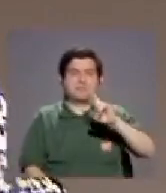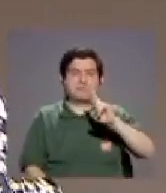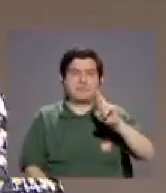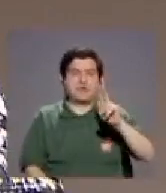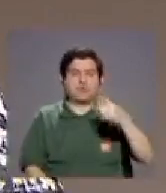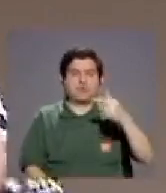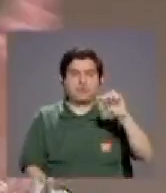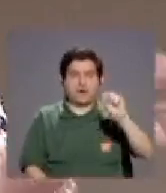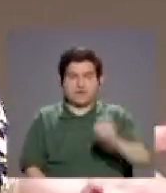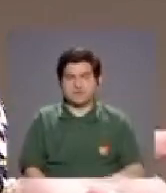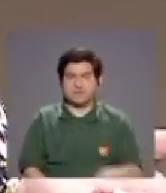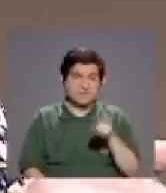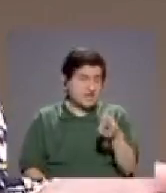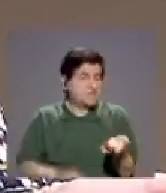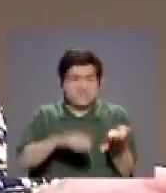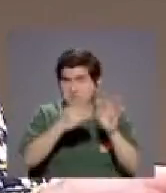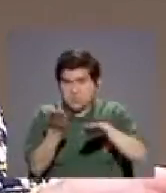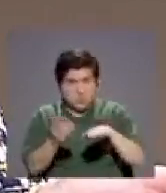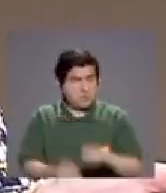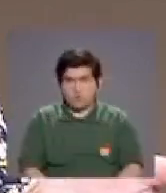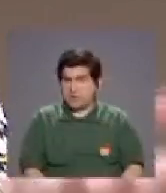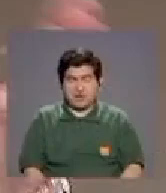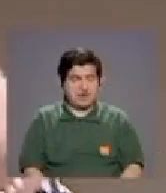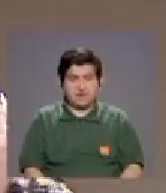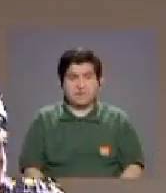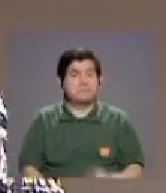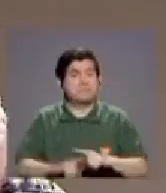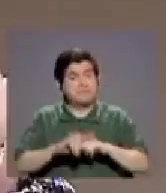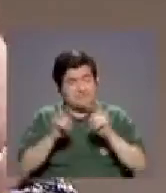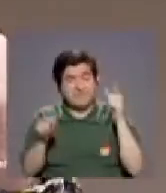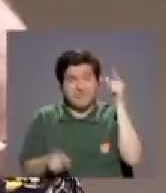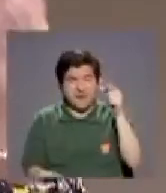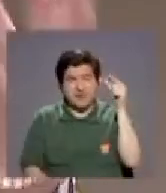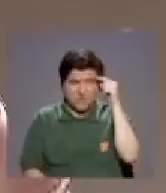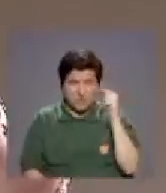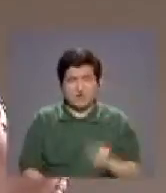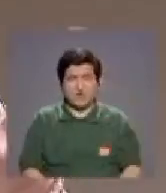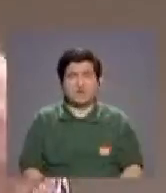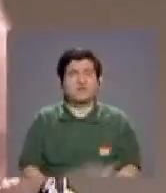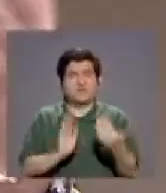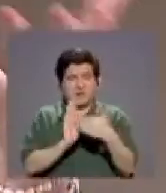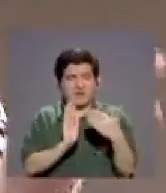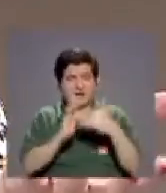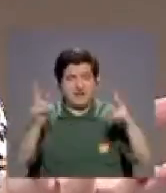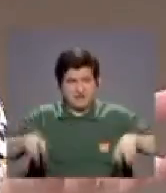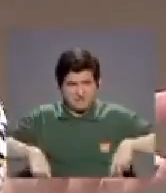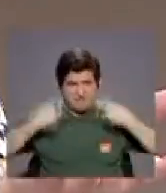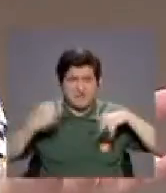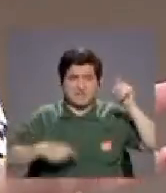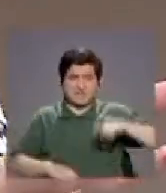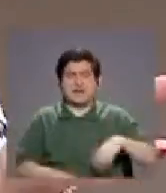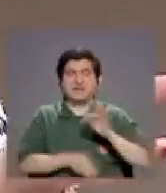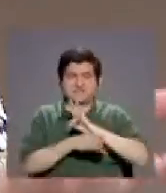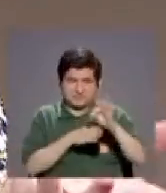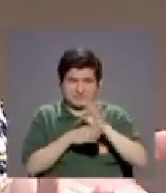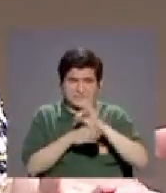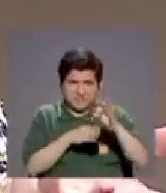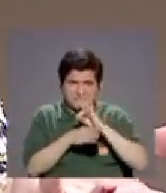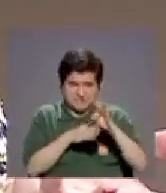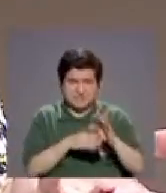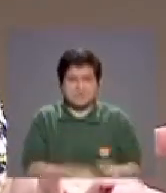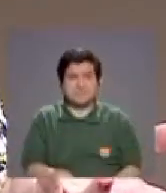nadie muere de una verruga genital, evidentemente eso sí entorpece su vida y necesita un tratamiento